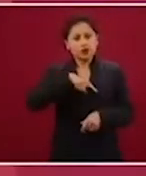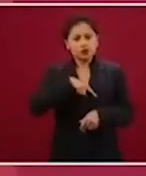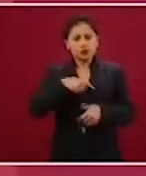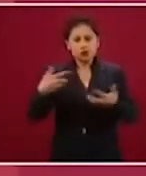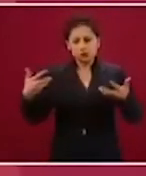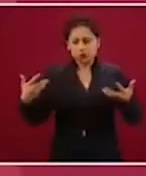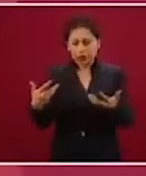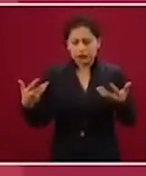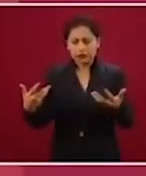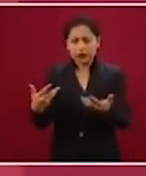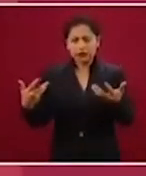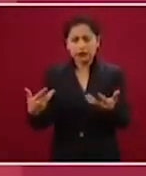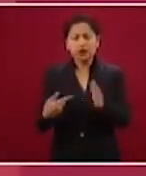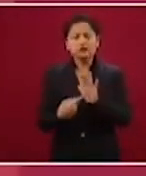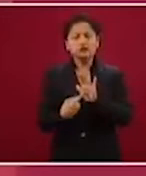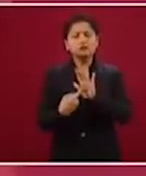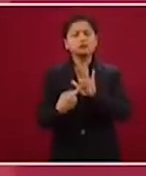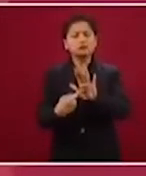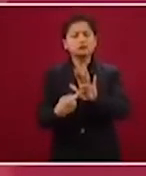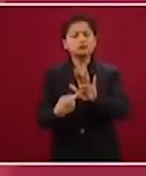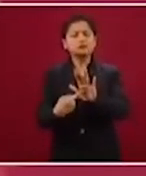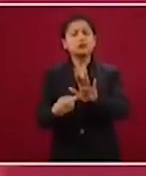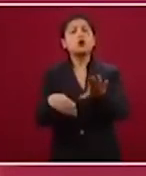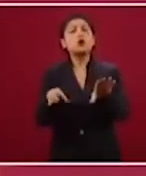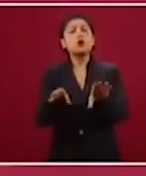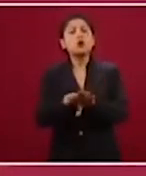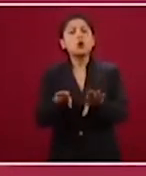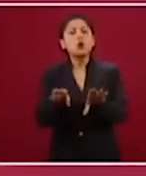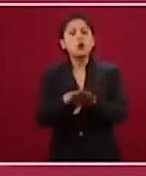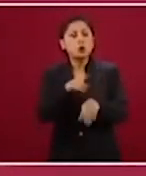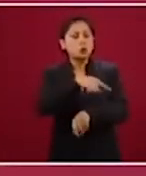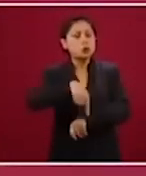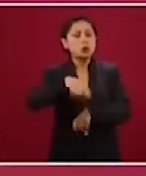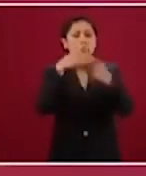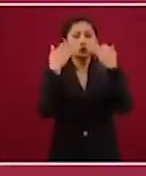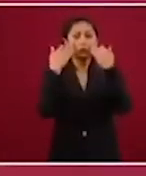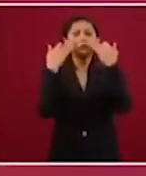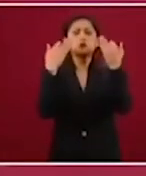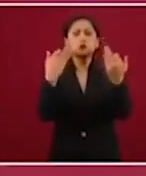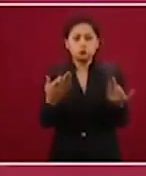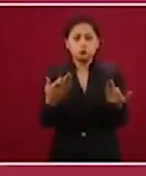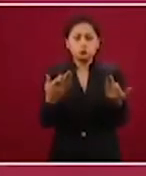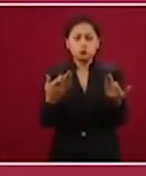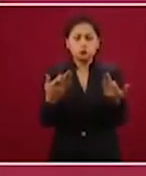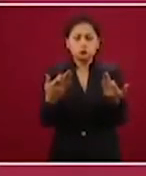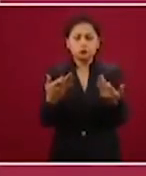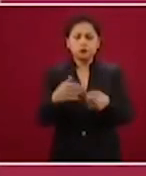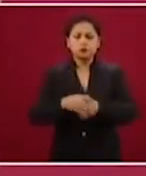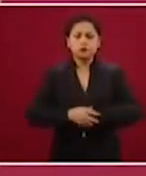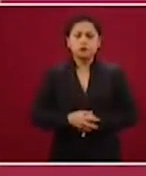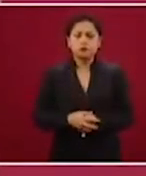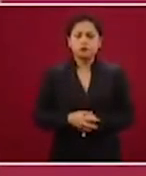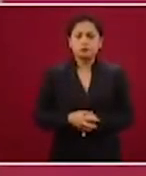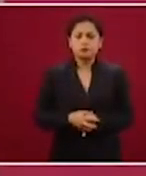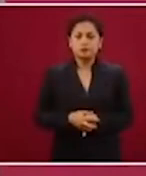esta política de atención preferente a las comunidades indígenas